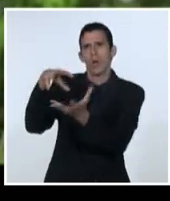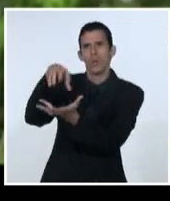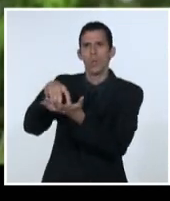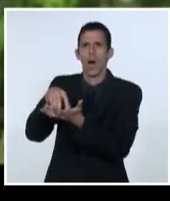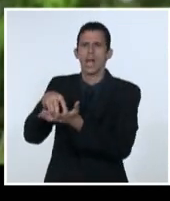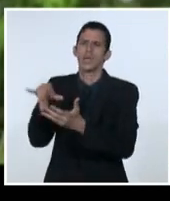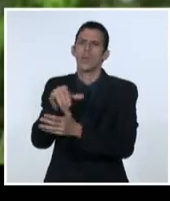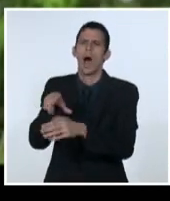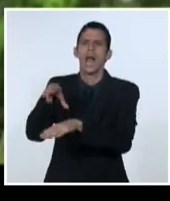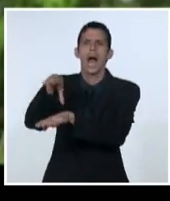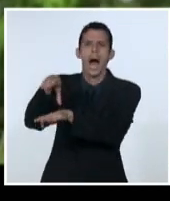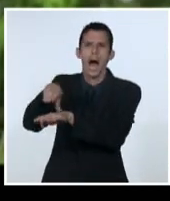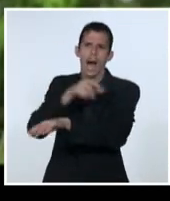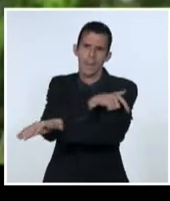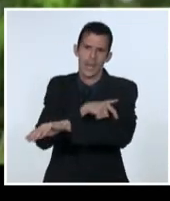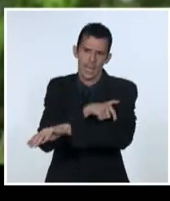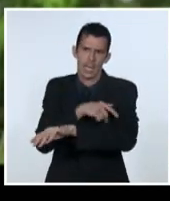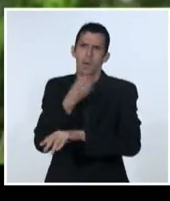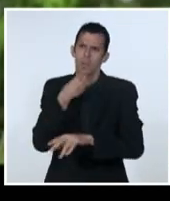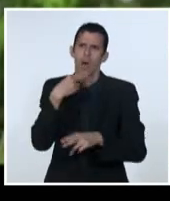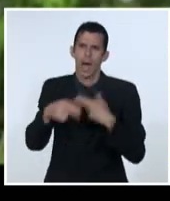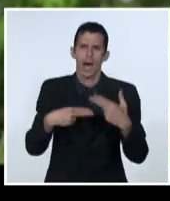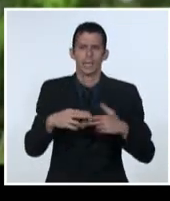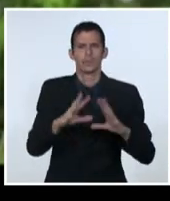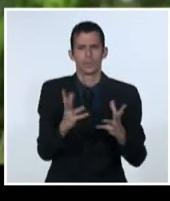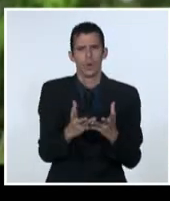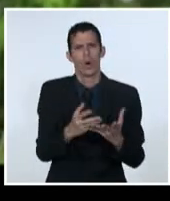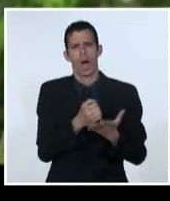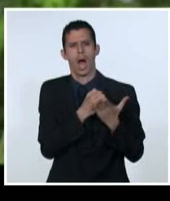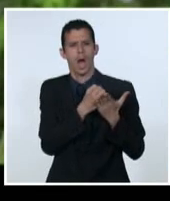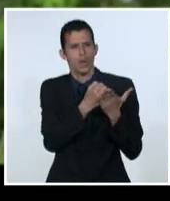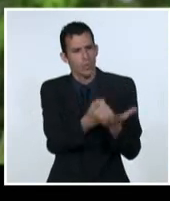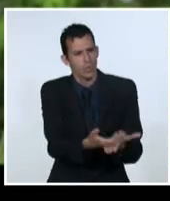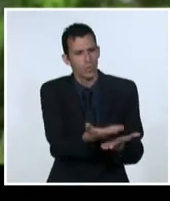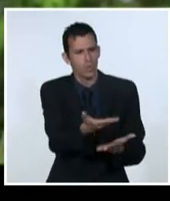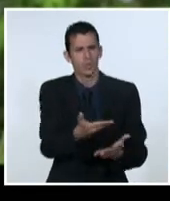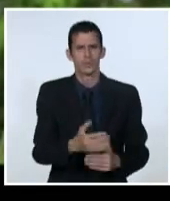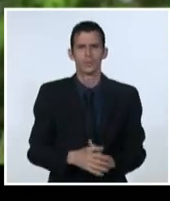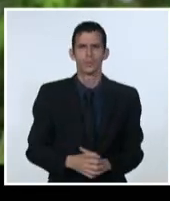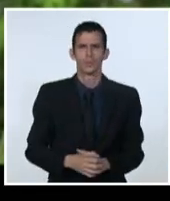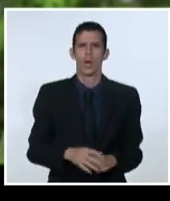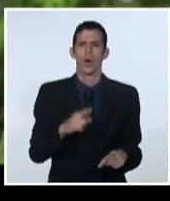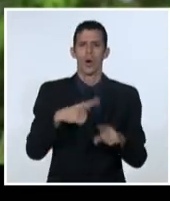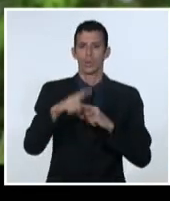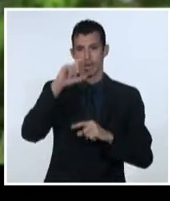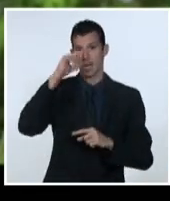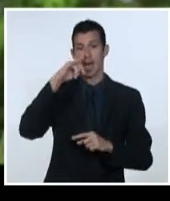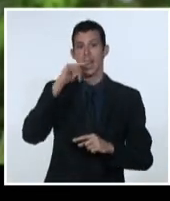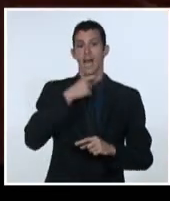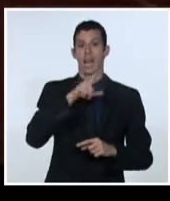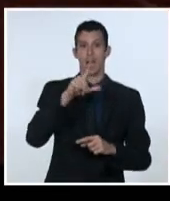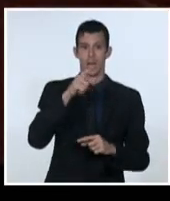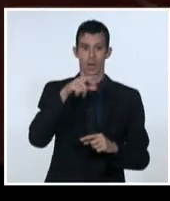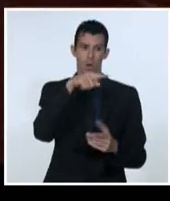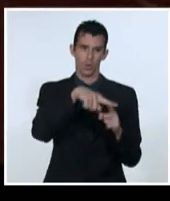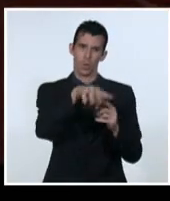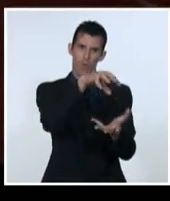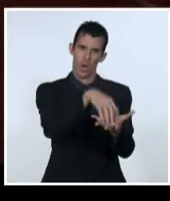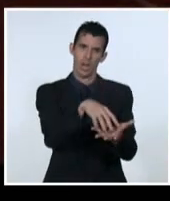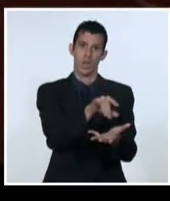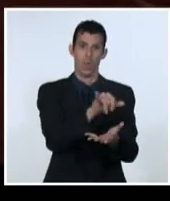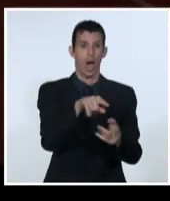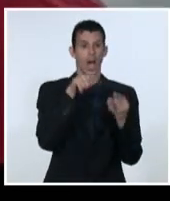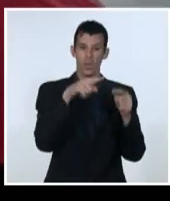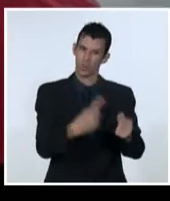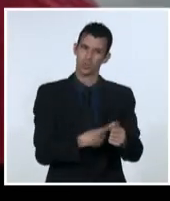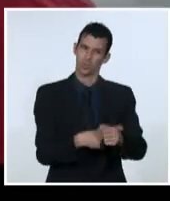14 personas evacuadas y también para casa de familia también en la zona de canal por las precipitaciones también que han caído en esta zona resguardar